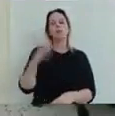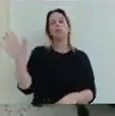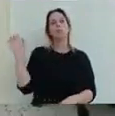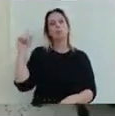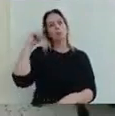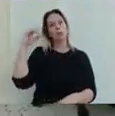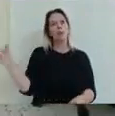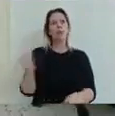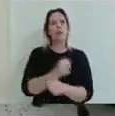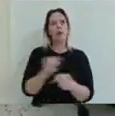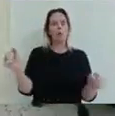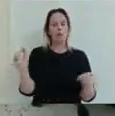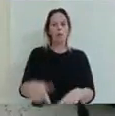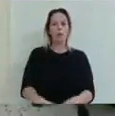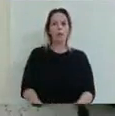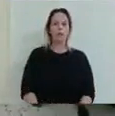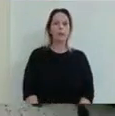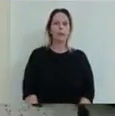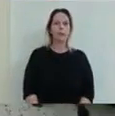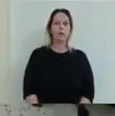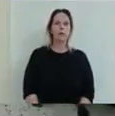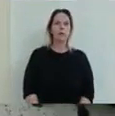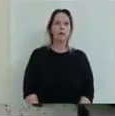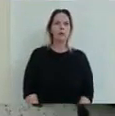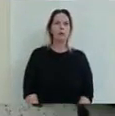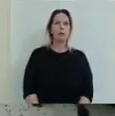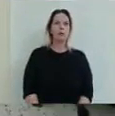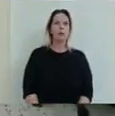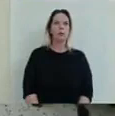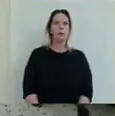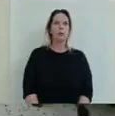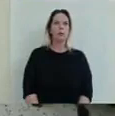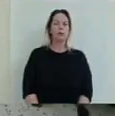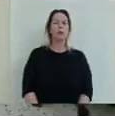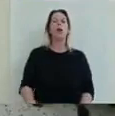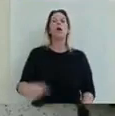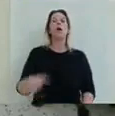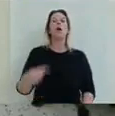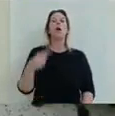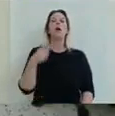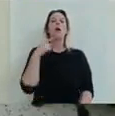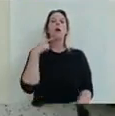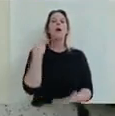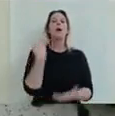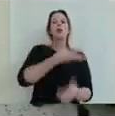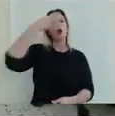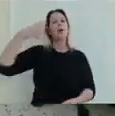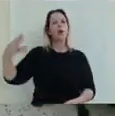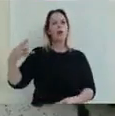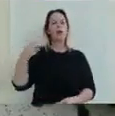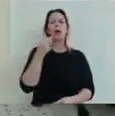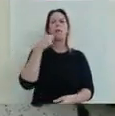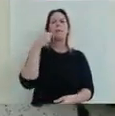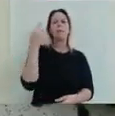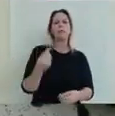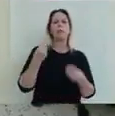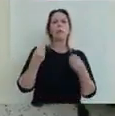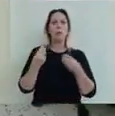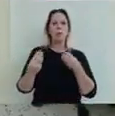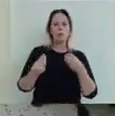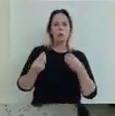Nota autoridades de la presa Agua de Corriente S.A. dando respuesta a informe solicitado referente a hundimiento de boca de registro ubicada en la intersección de